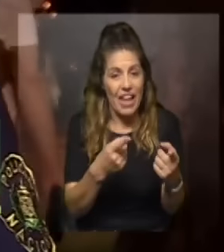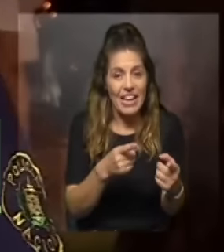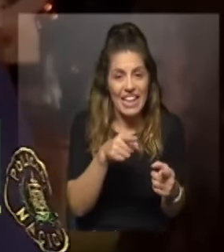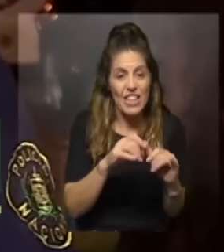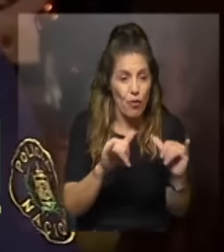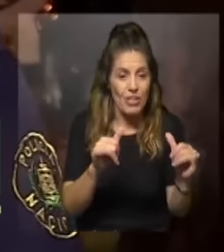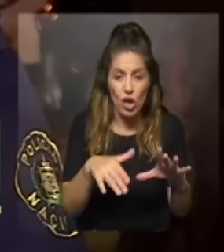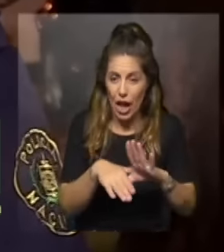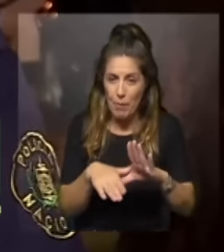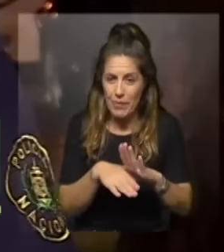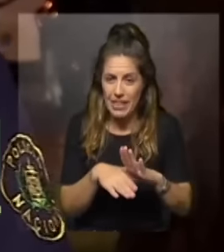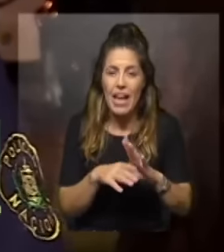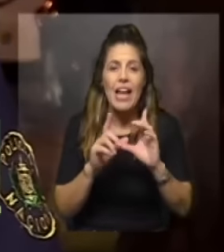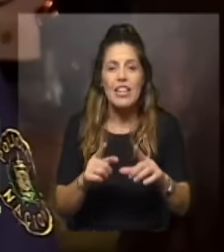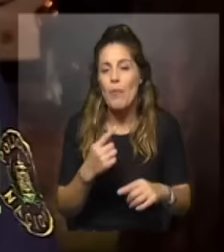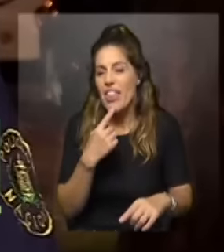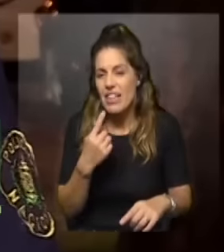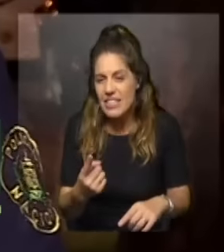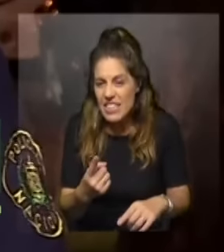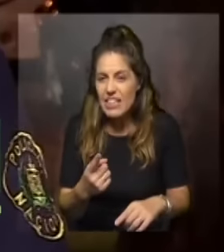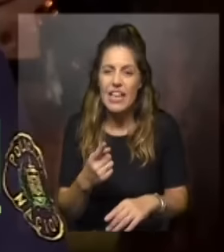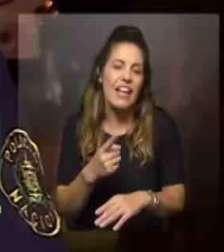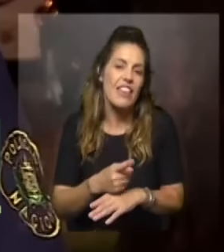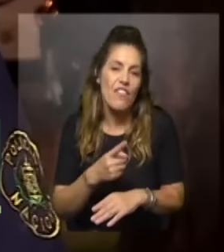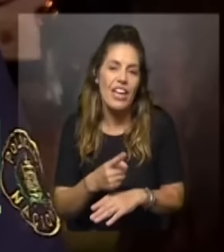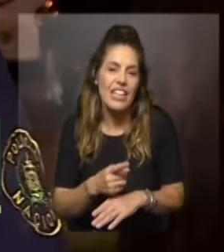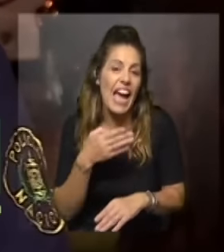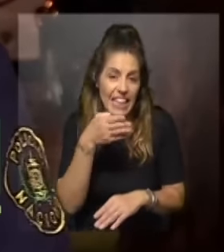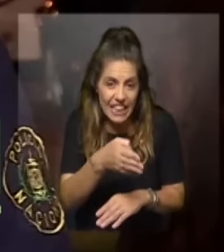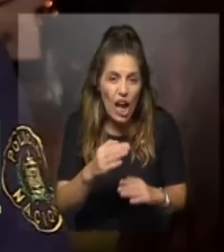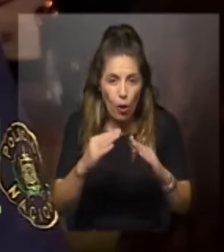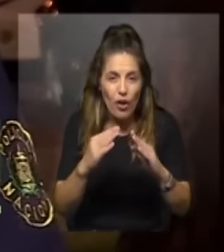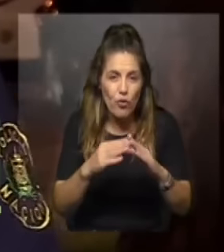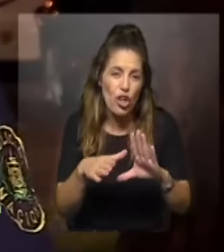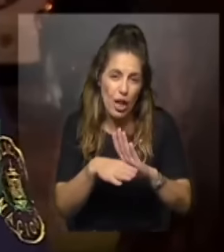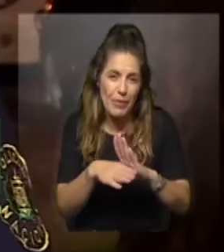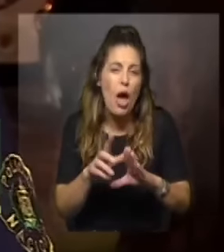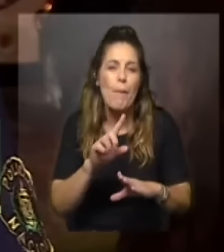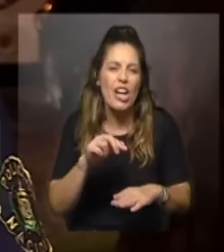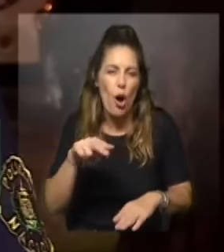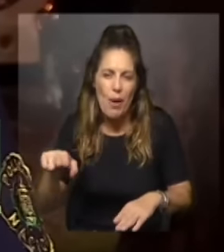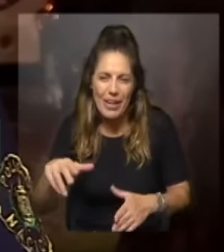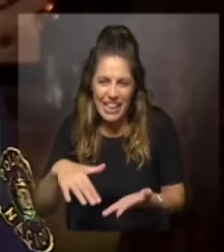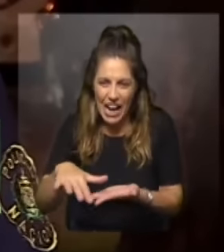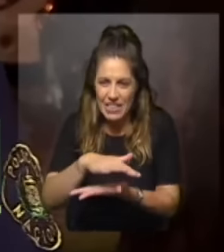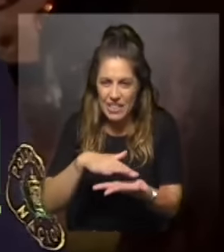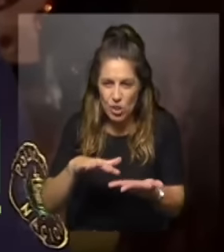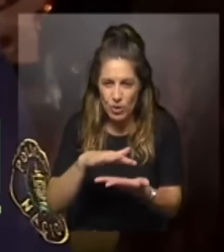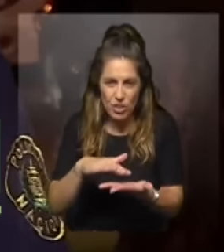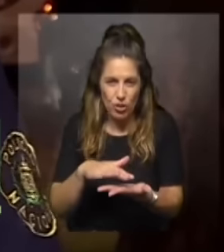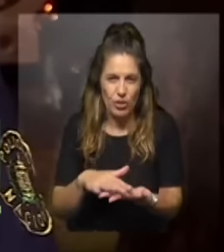mides y también indicarle de que bueno debería concurrir a un refugio del M para que no permanezca más en esa situación en la cual se